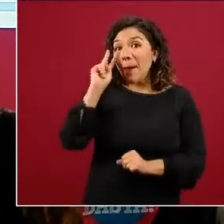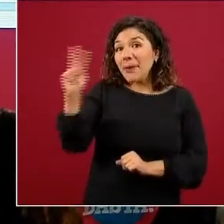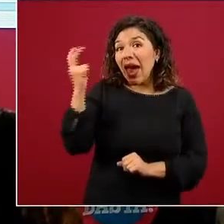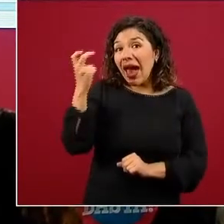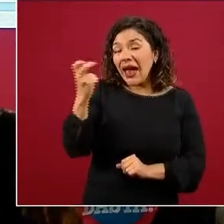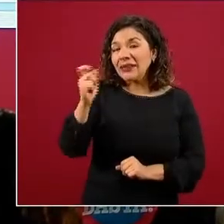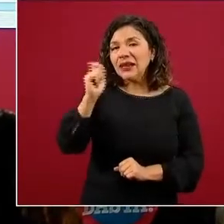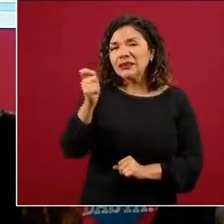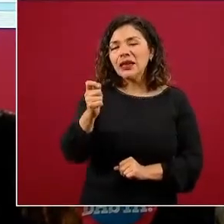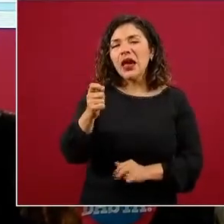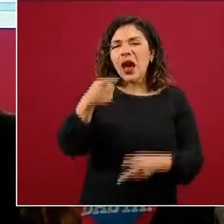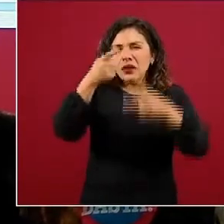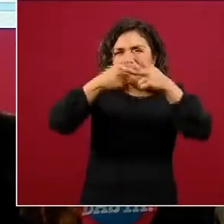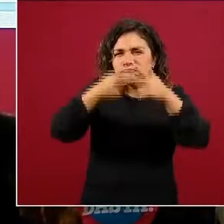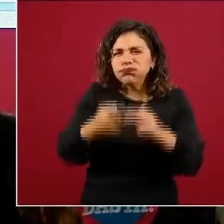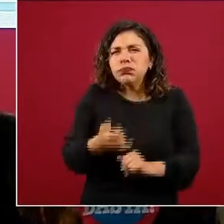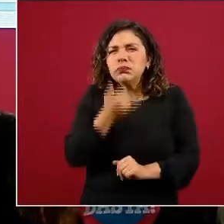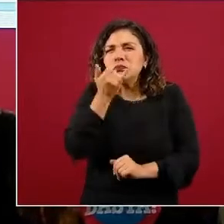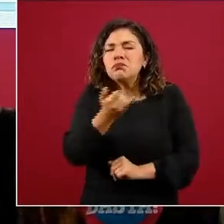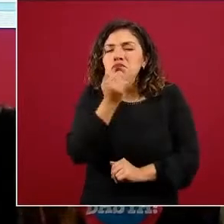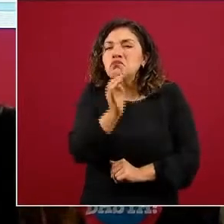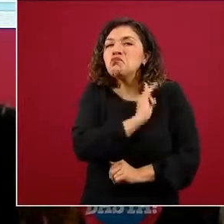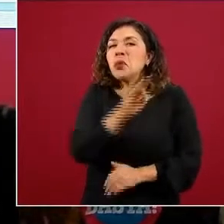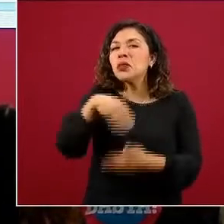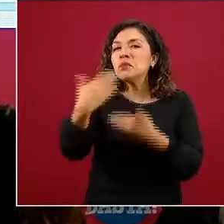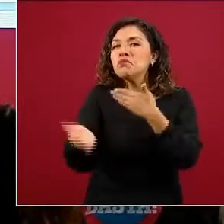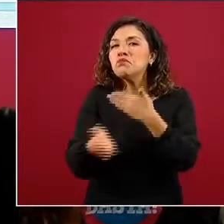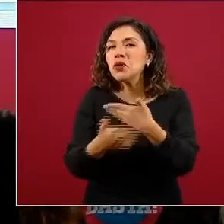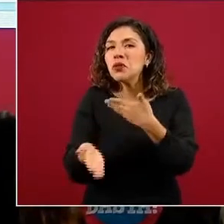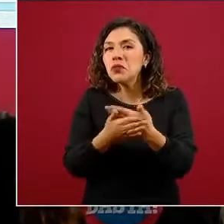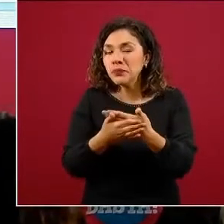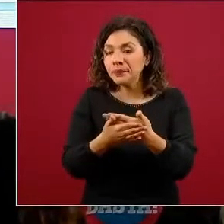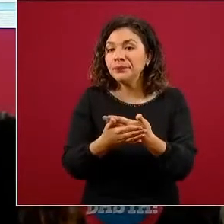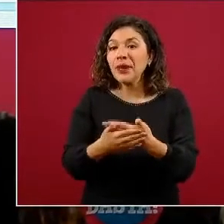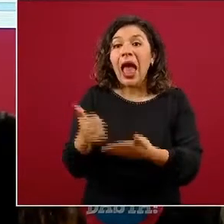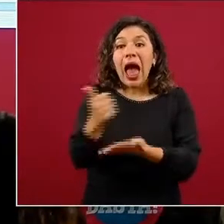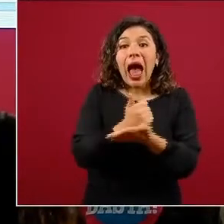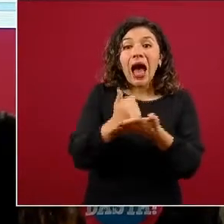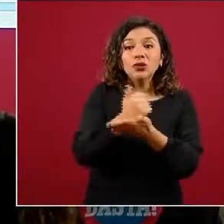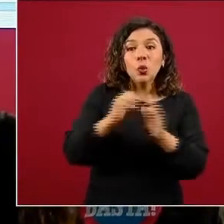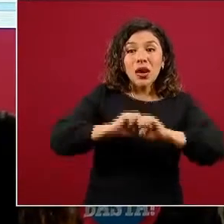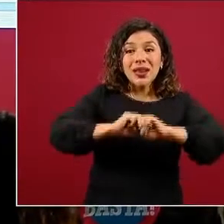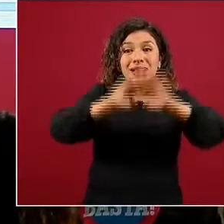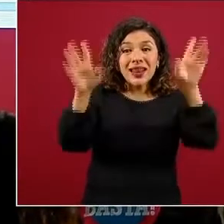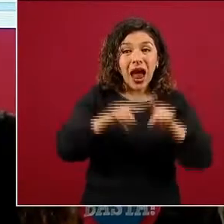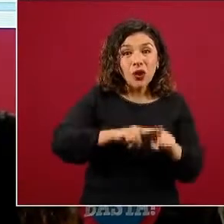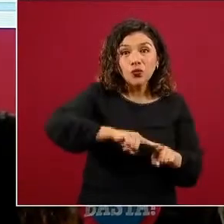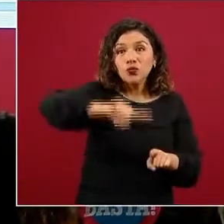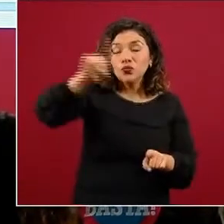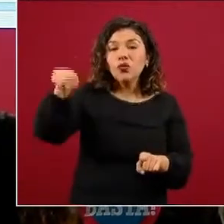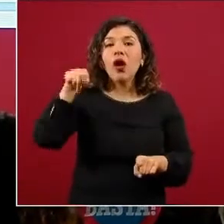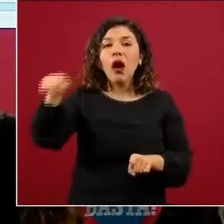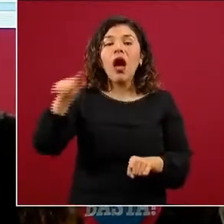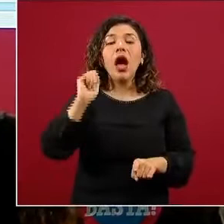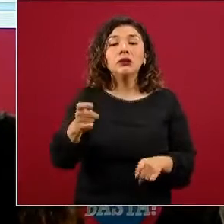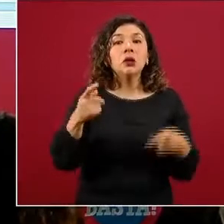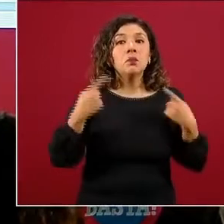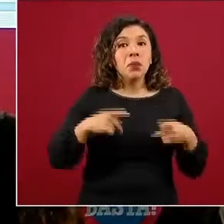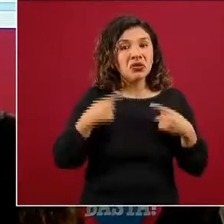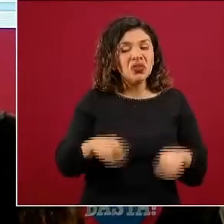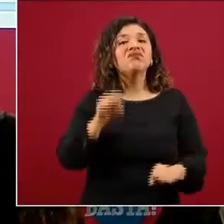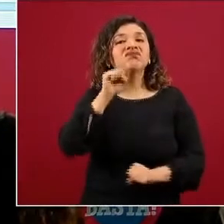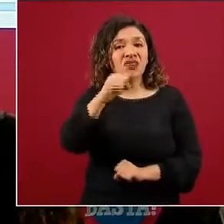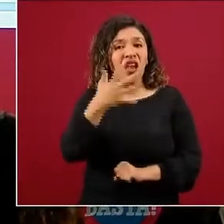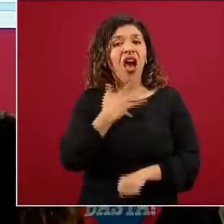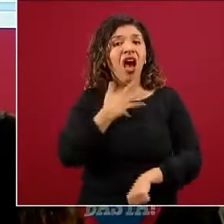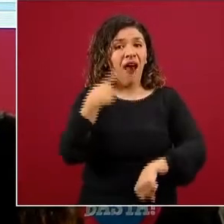aquí es la estimación. Y recordar que en la estimación, que es esta línea azul claro, estamos sumando los casos